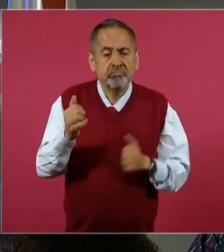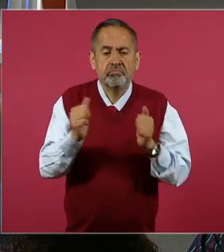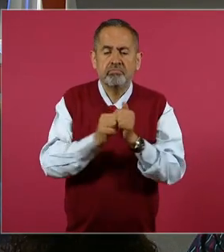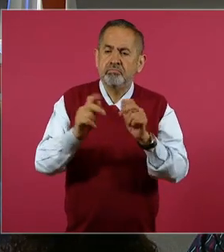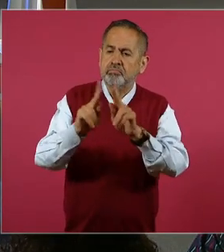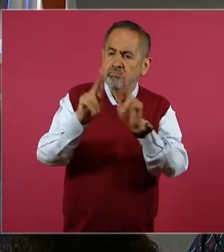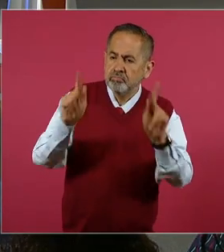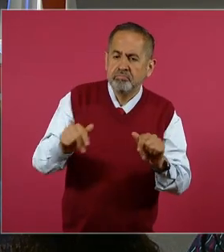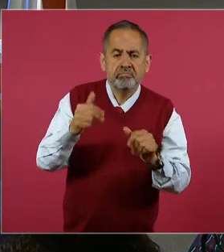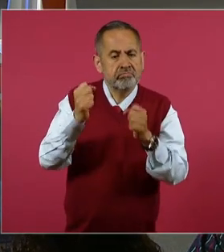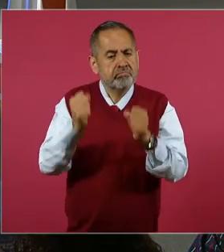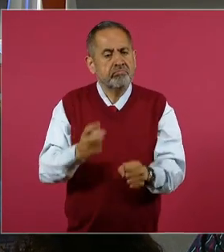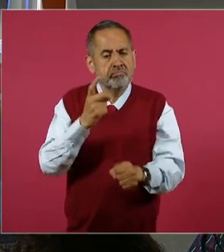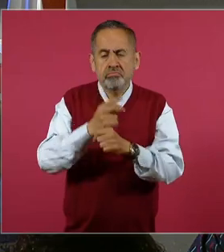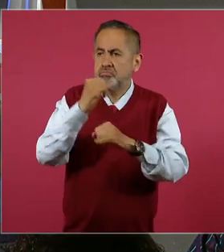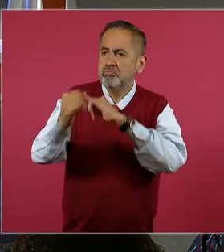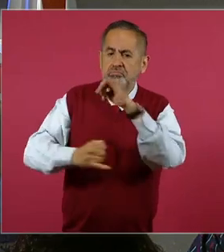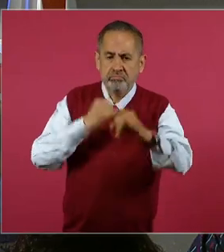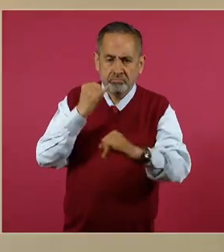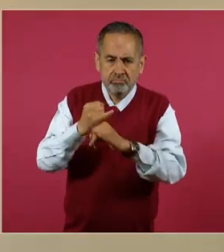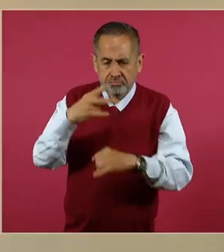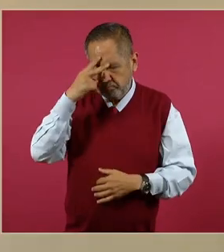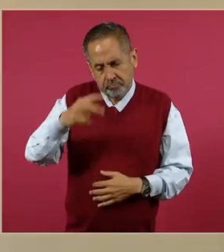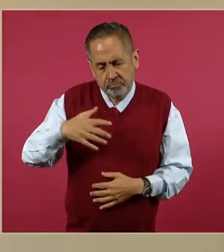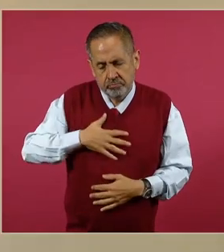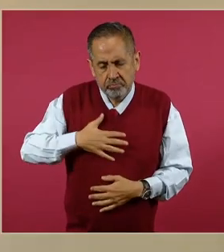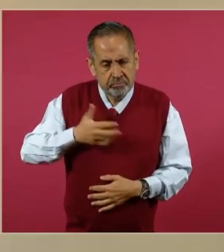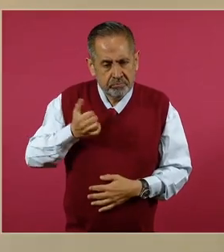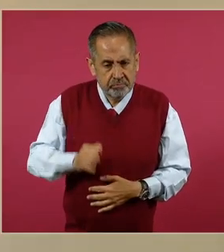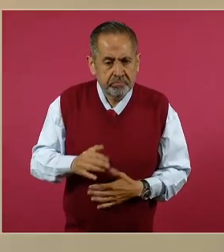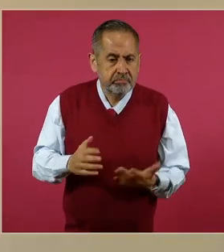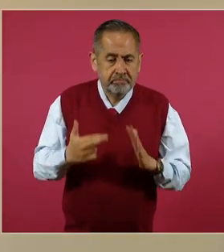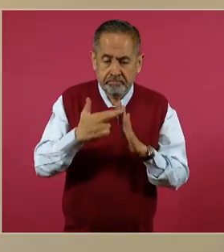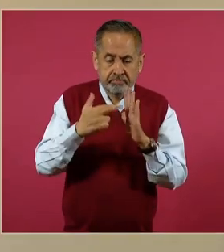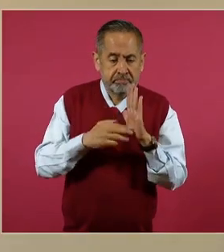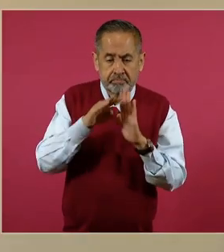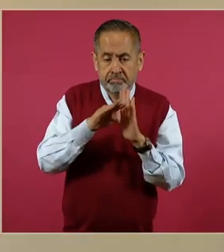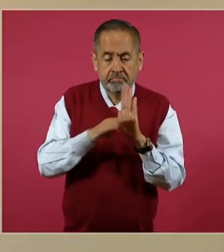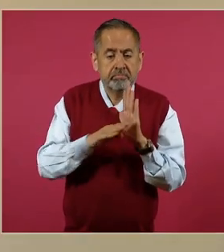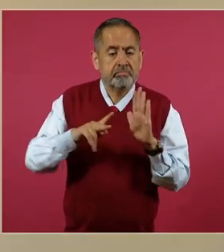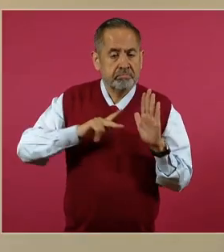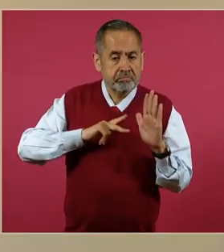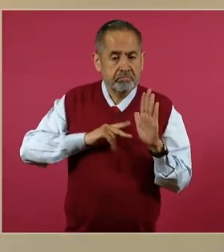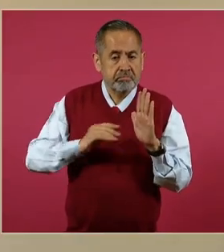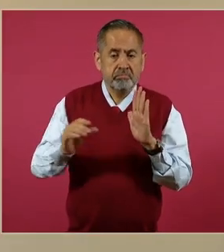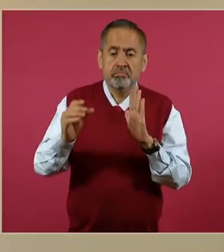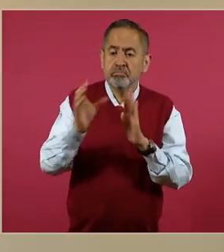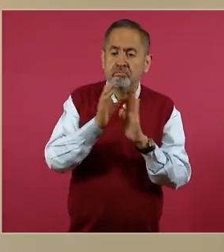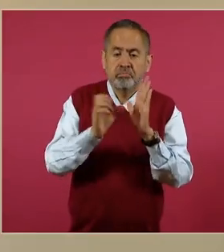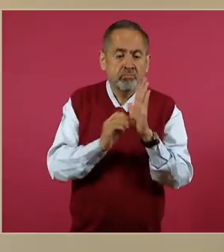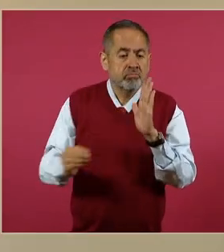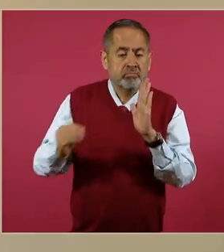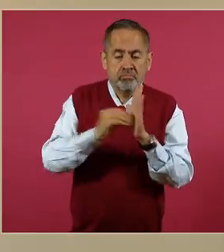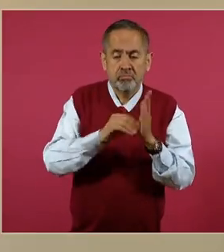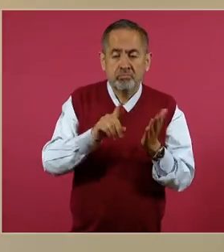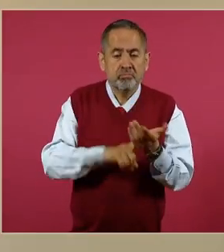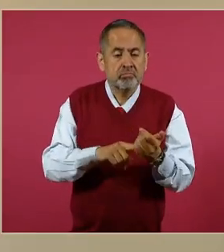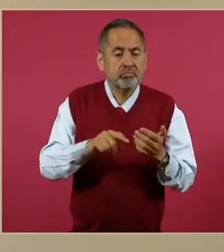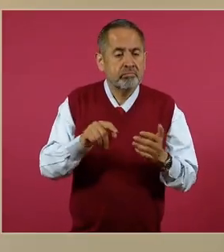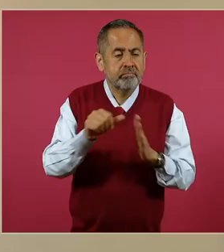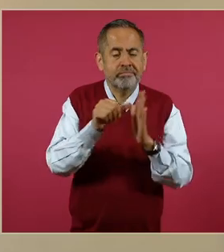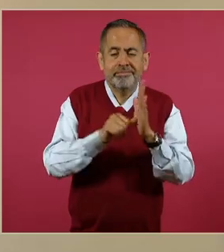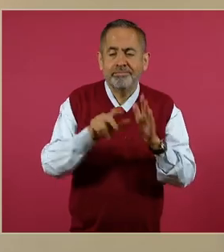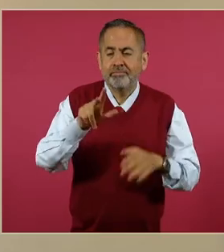y seguridad internacionales. Lineamientos hoy establecidos en el artículo 89 de